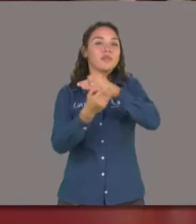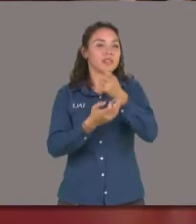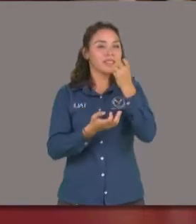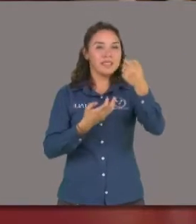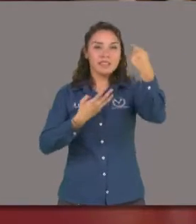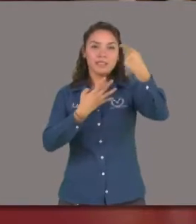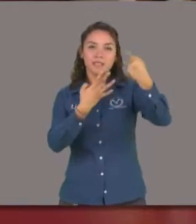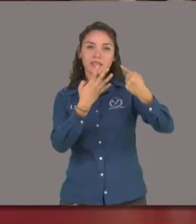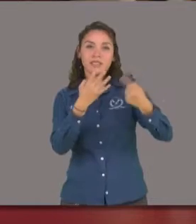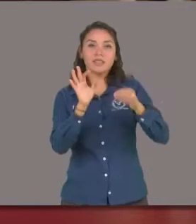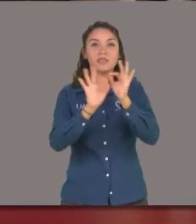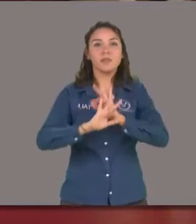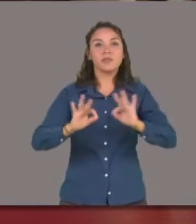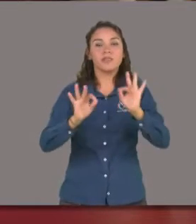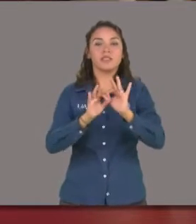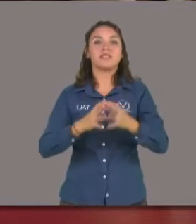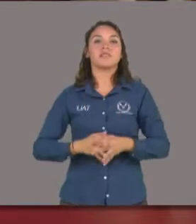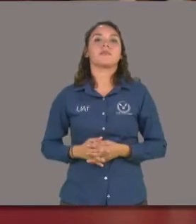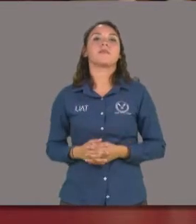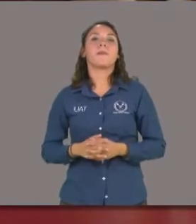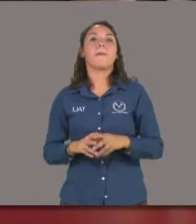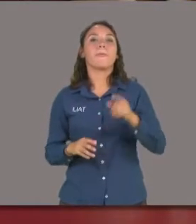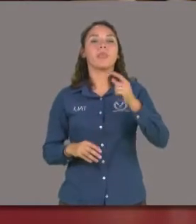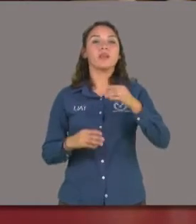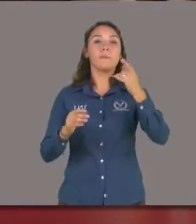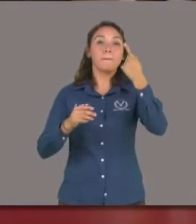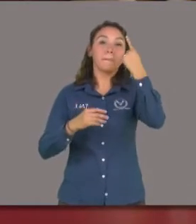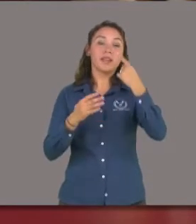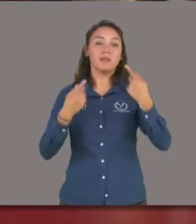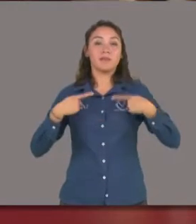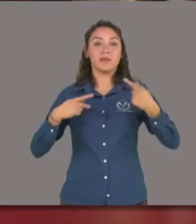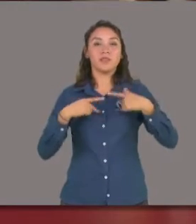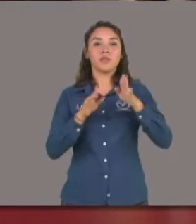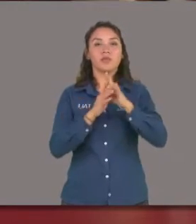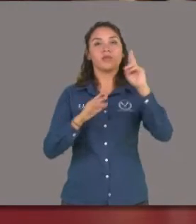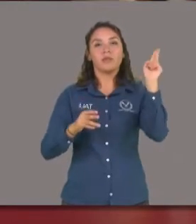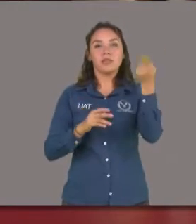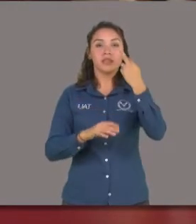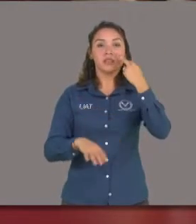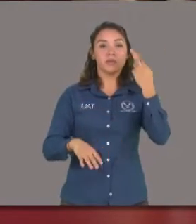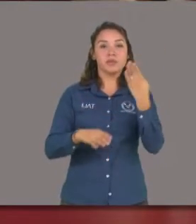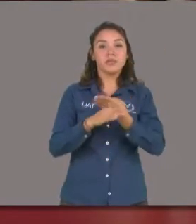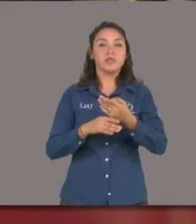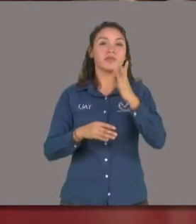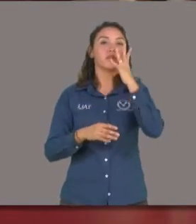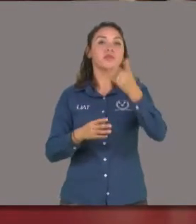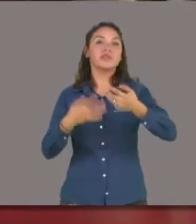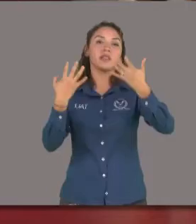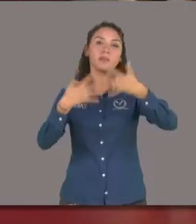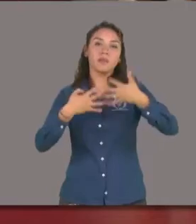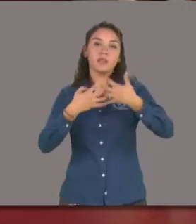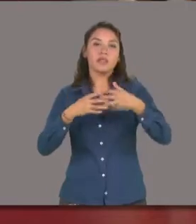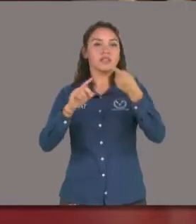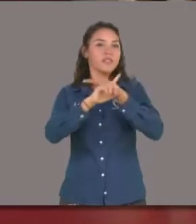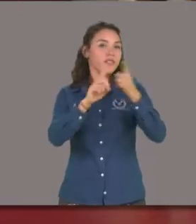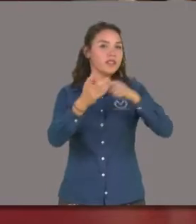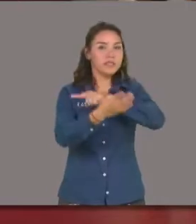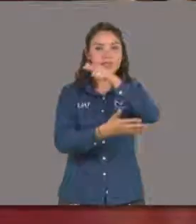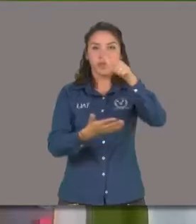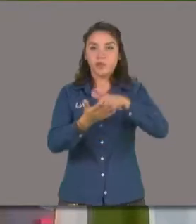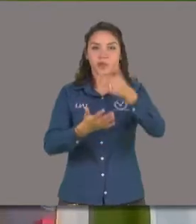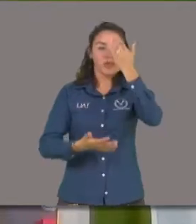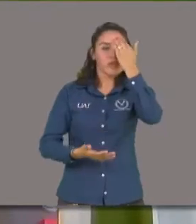cómo pueden obtener recursos, cómo van a administrar el capital de trabajo de una organización. Entonces, todos esos elementos son